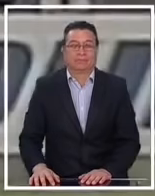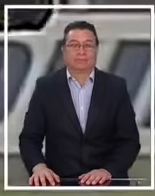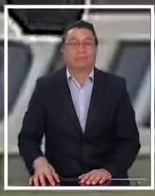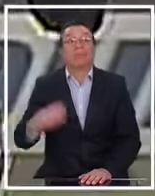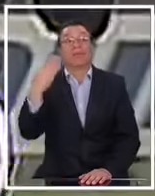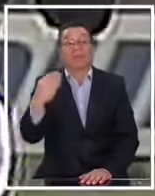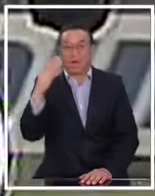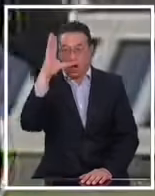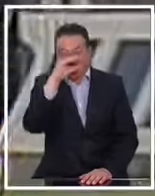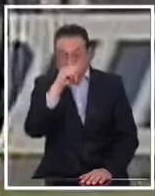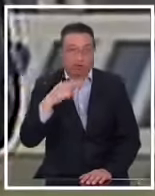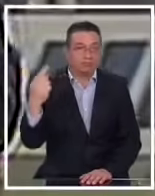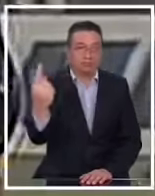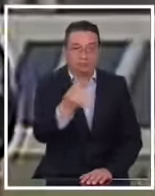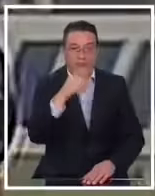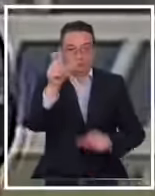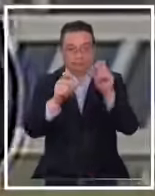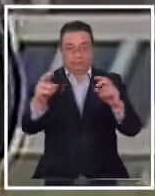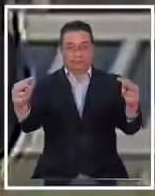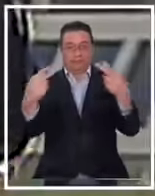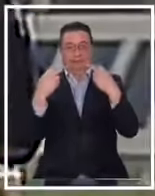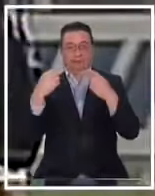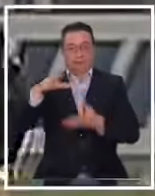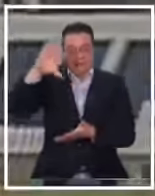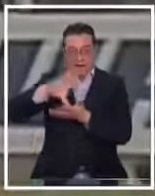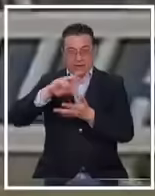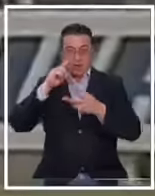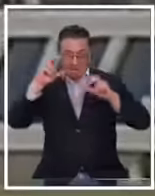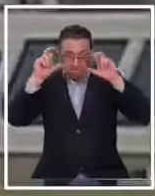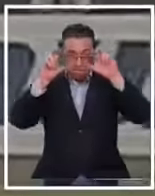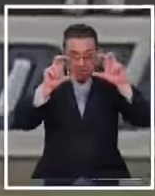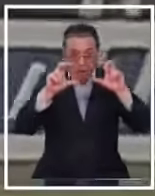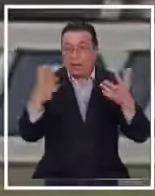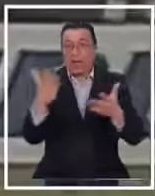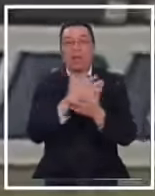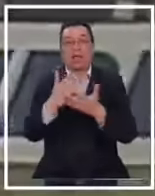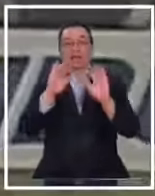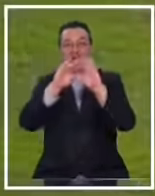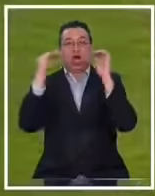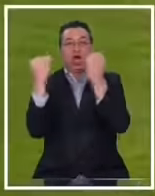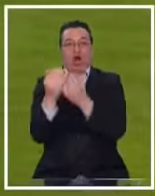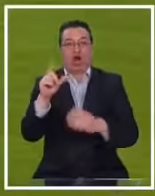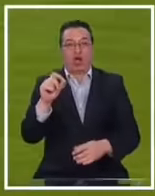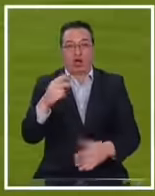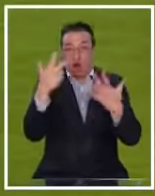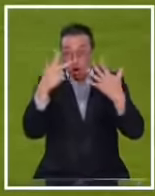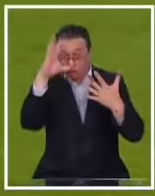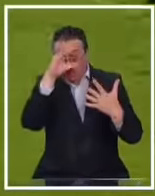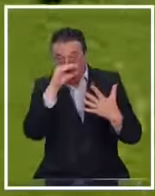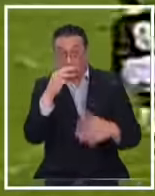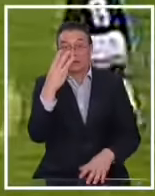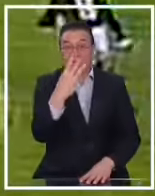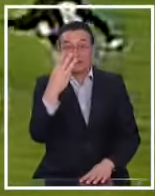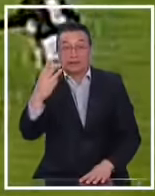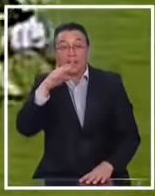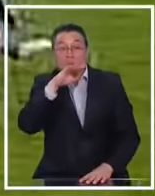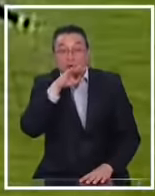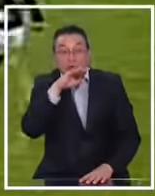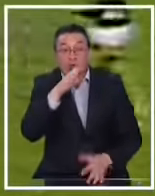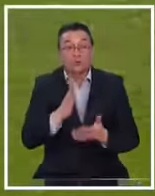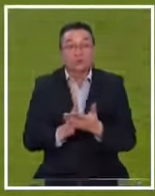Buenas noches, amigos telespectadores. El país pendiente de lo que va a ocurrir en el Monumental Colo-Colino. 8 de la noche con 33